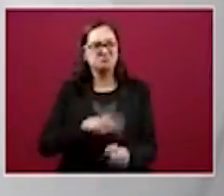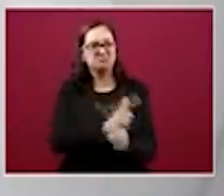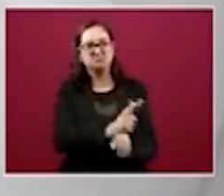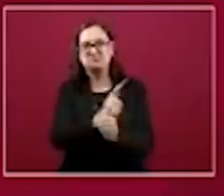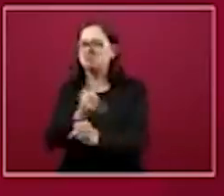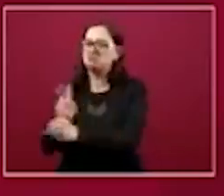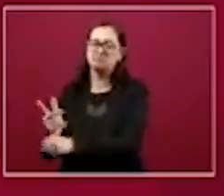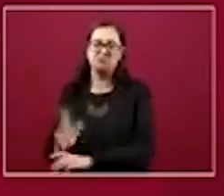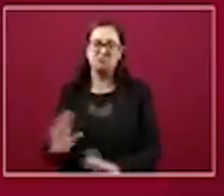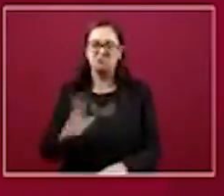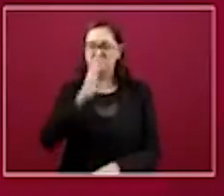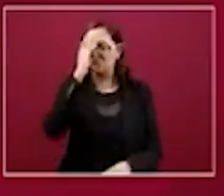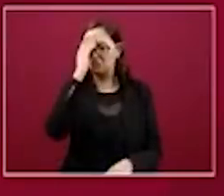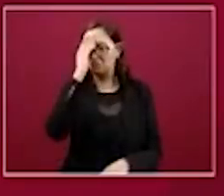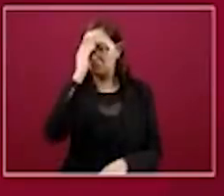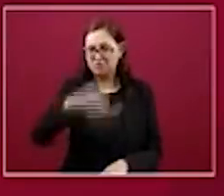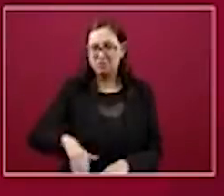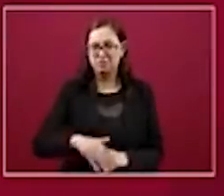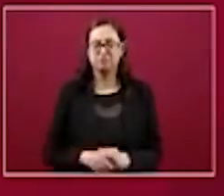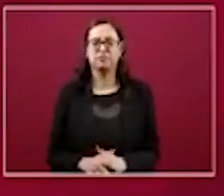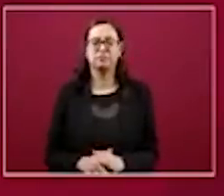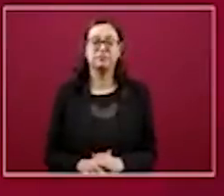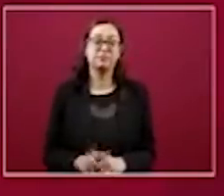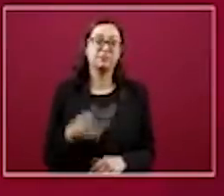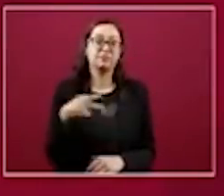Pero no vamos a reciclar